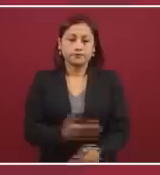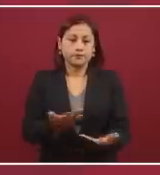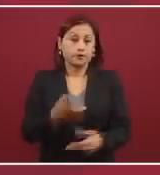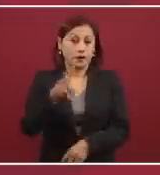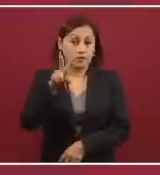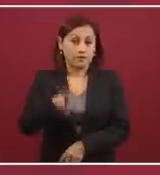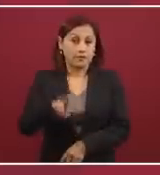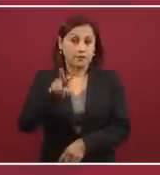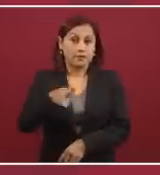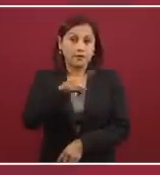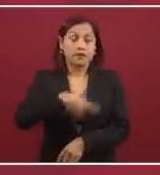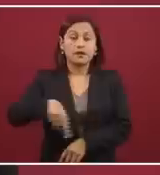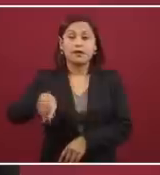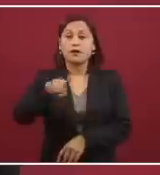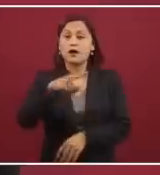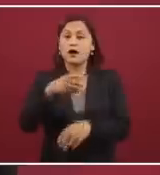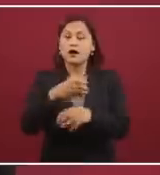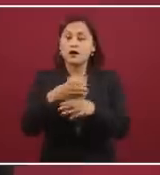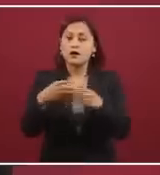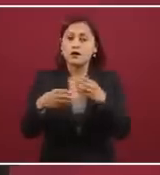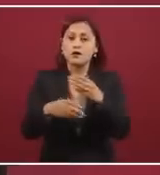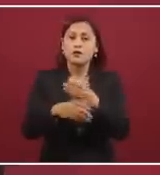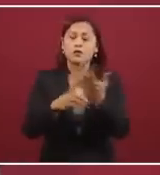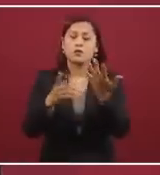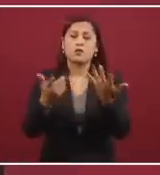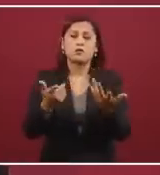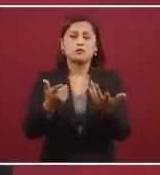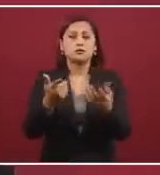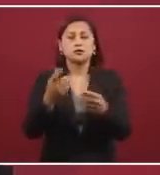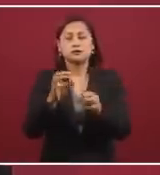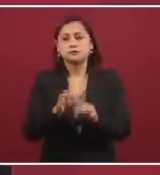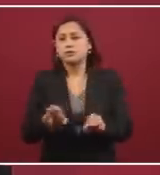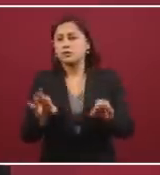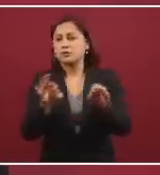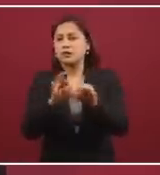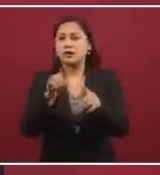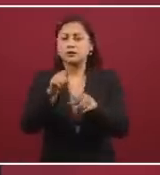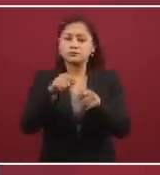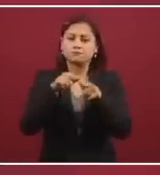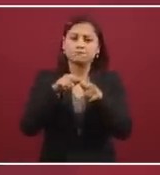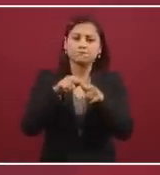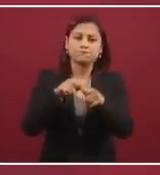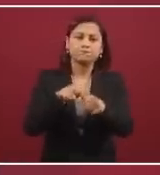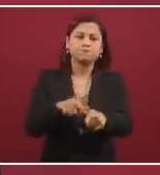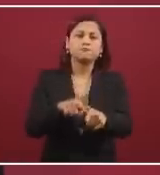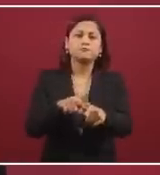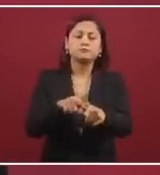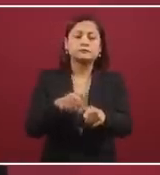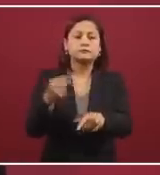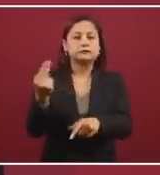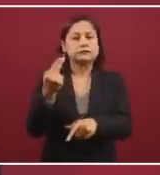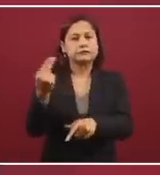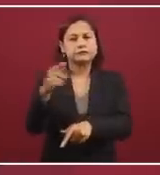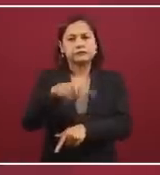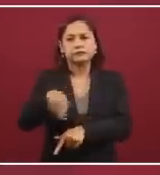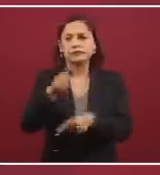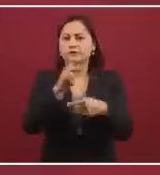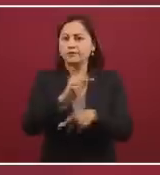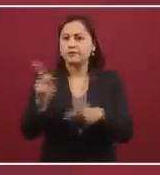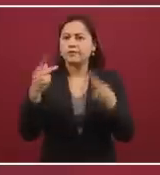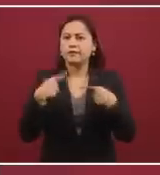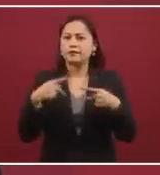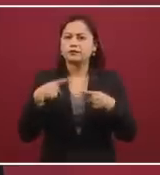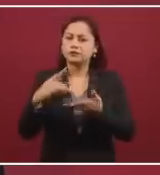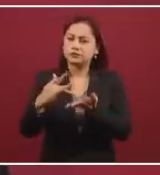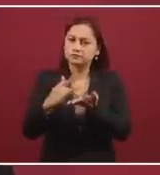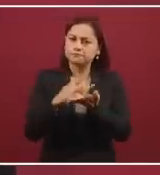si no hay apoyo respaldo ciudadano y